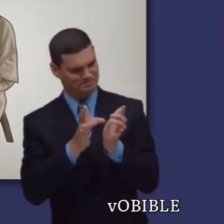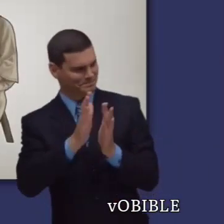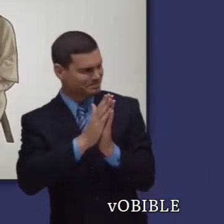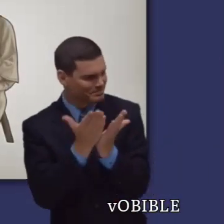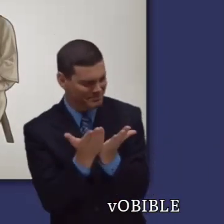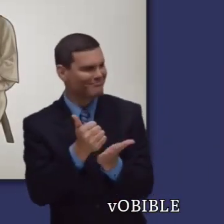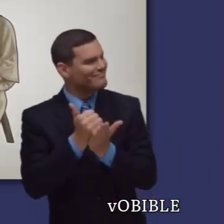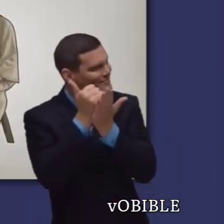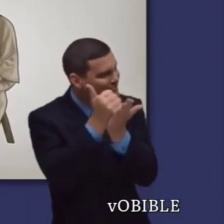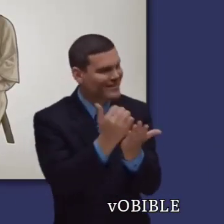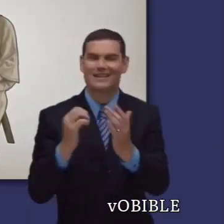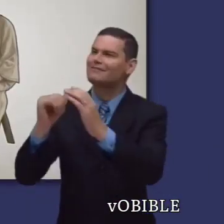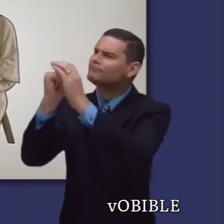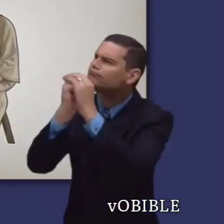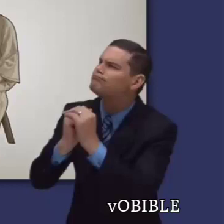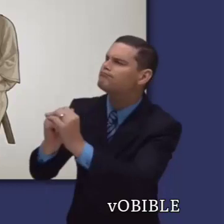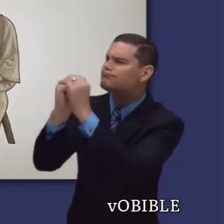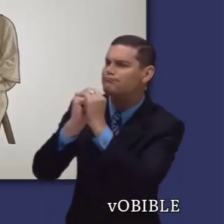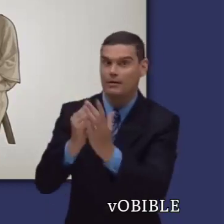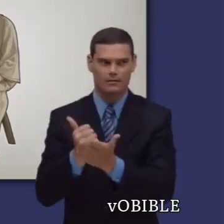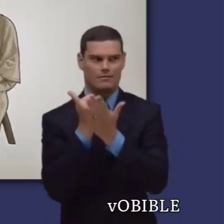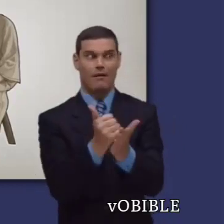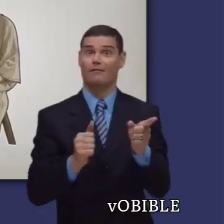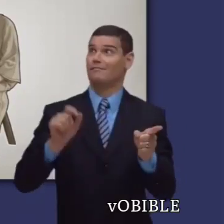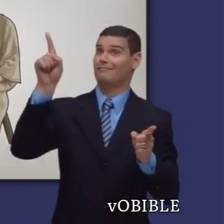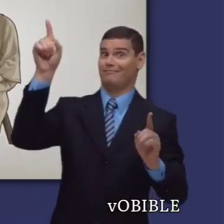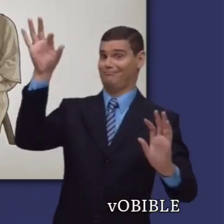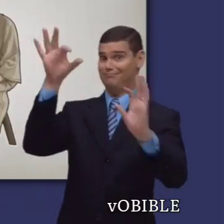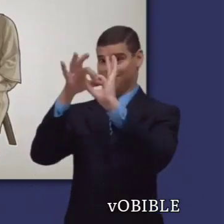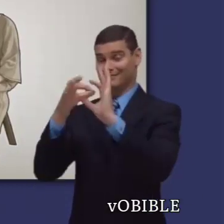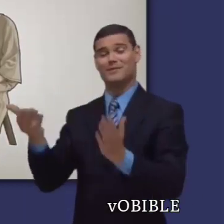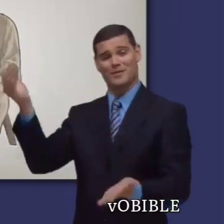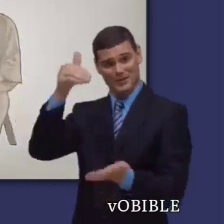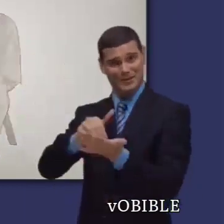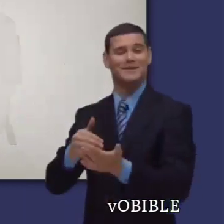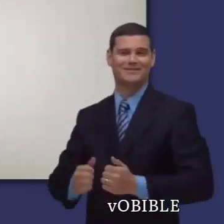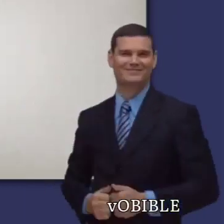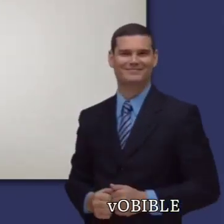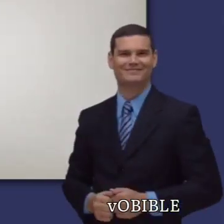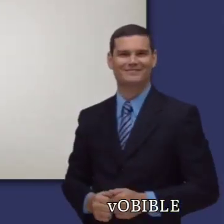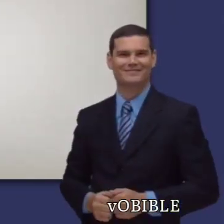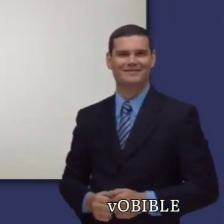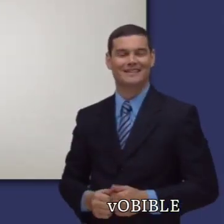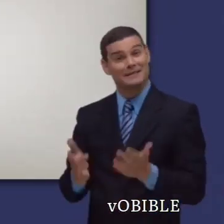Ellos orarán por él con fe y le darán cariñosos consejos bíblicos para ayudarlo a